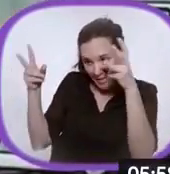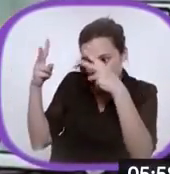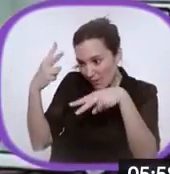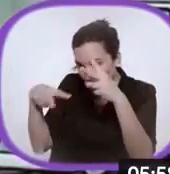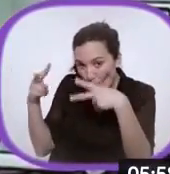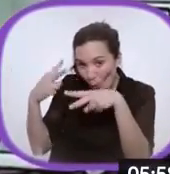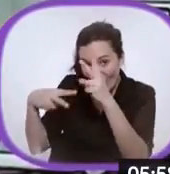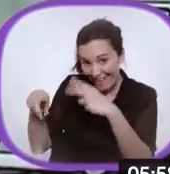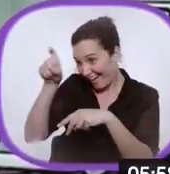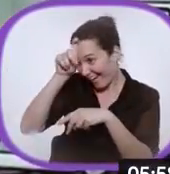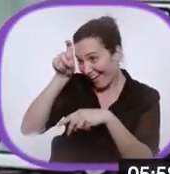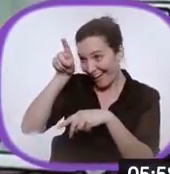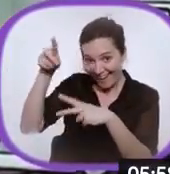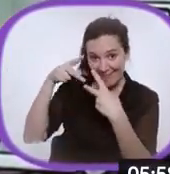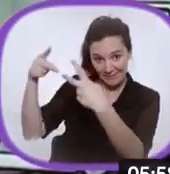¿Podrías acercarte a dar un vistazo?